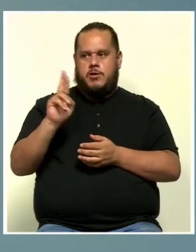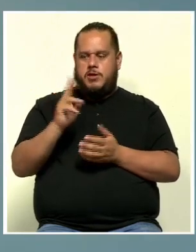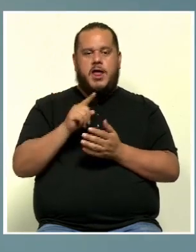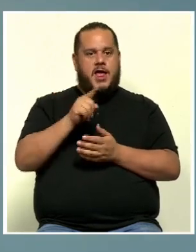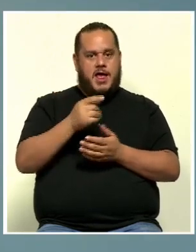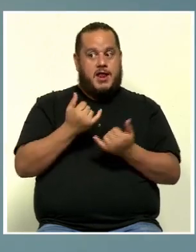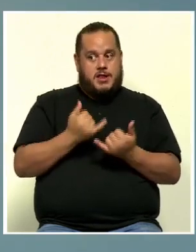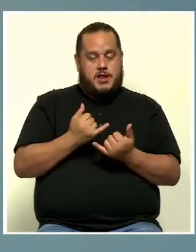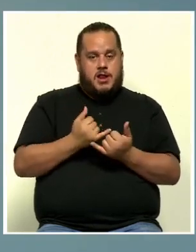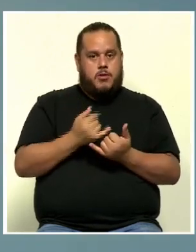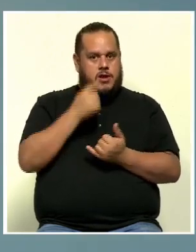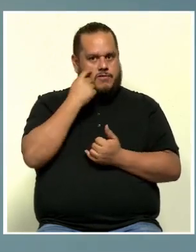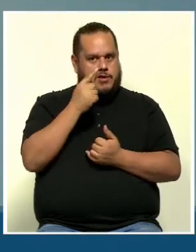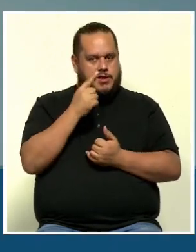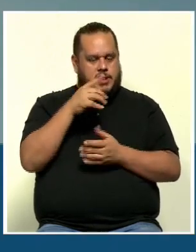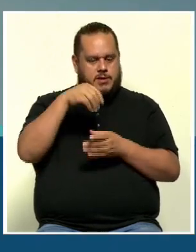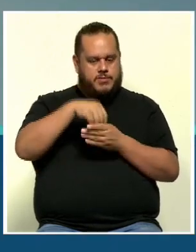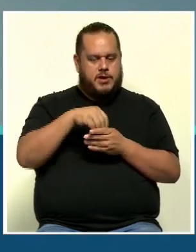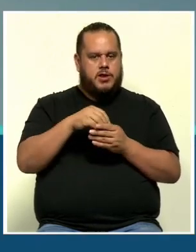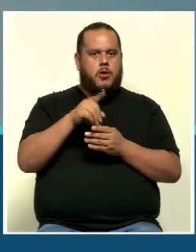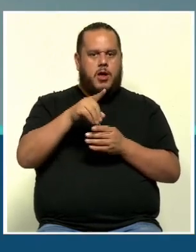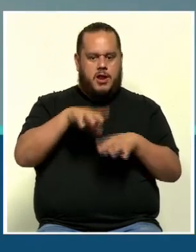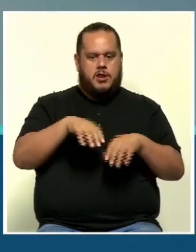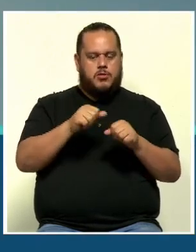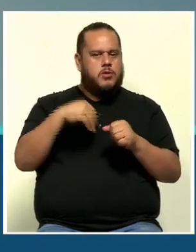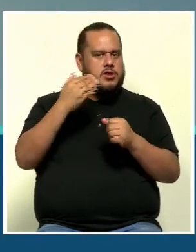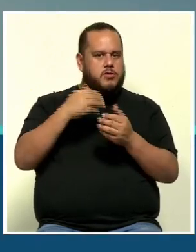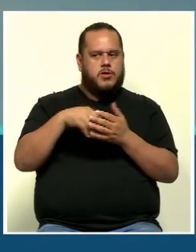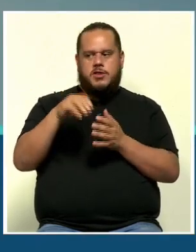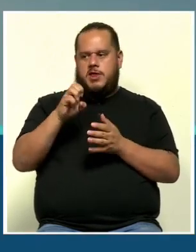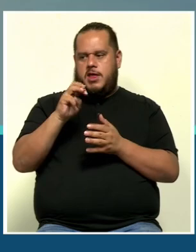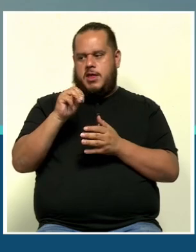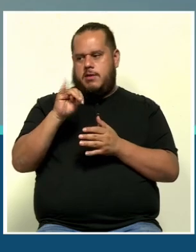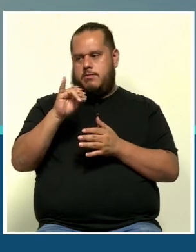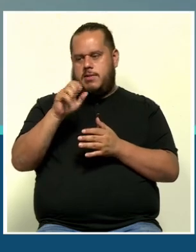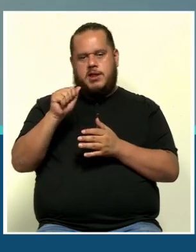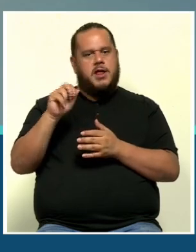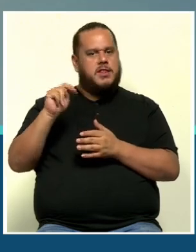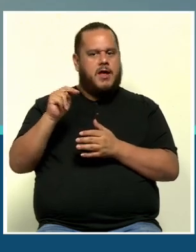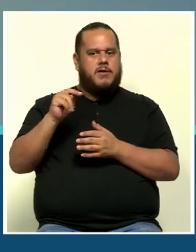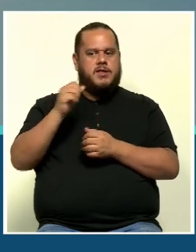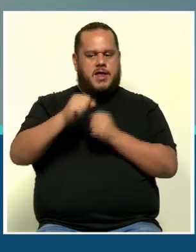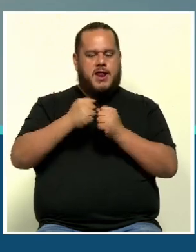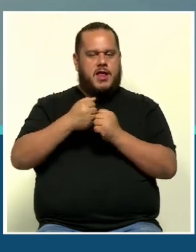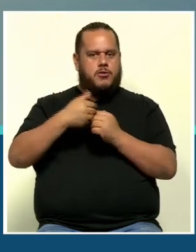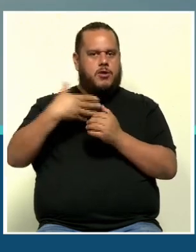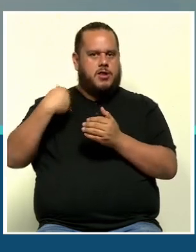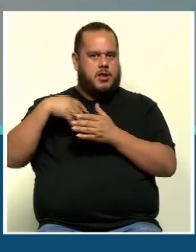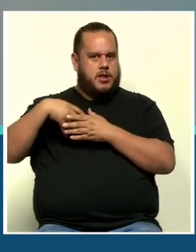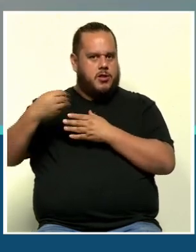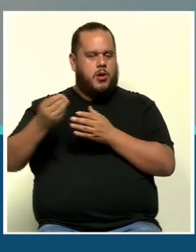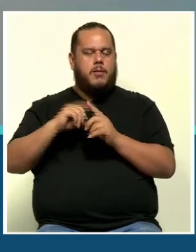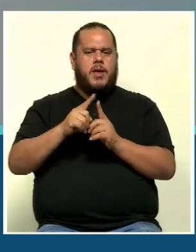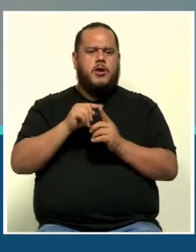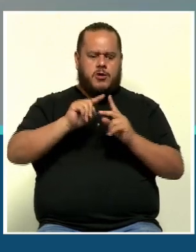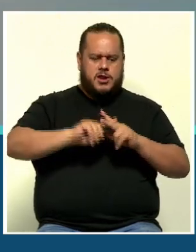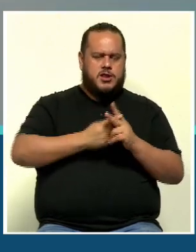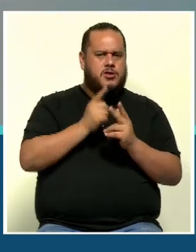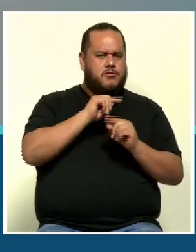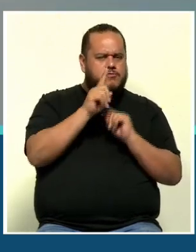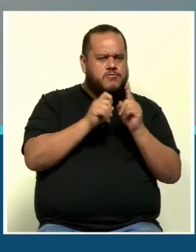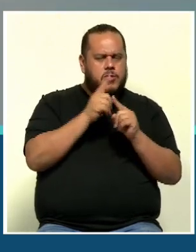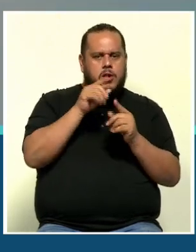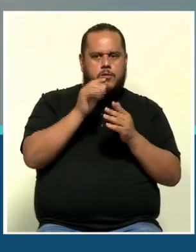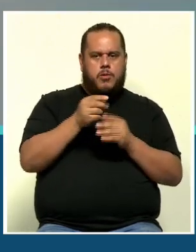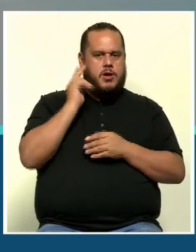general interino. Él asumió el cargo luego de la salida de Emilia Navas en junio del año anterior. Sin embargo, desde su inicio fue cuestionado por la directriz